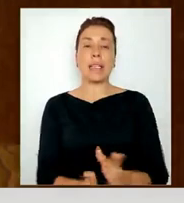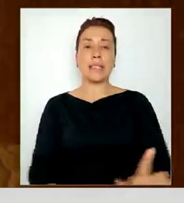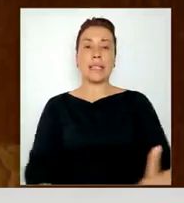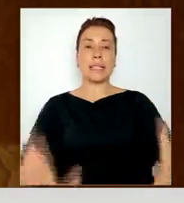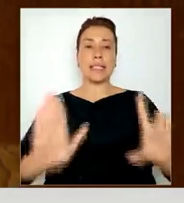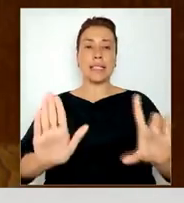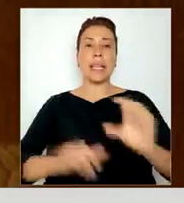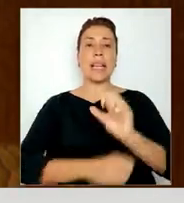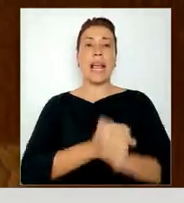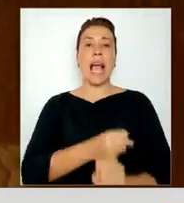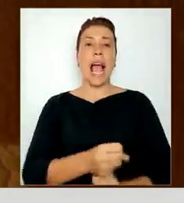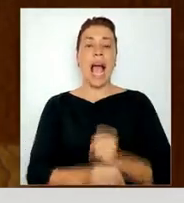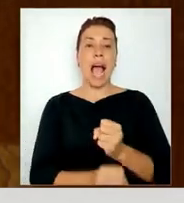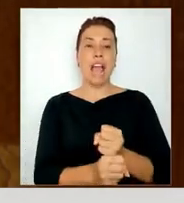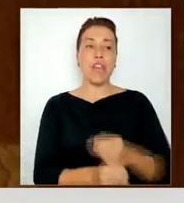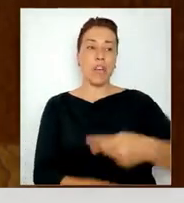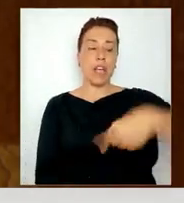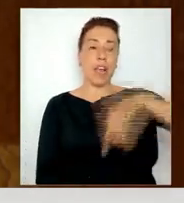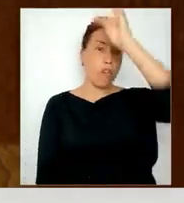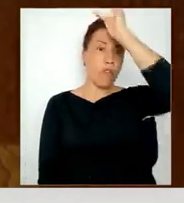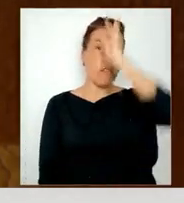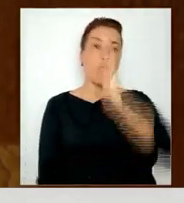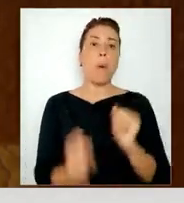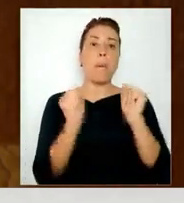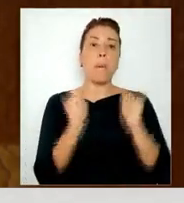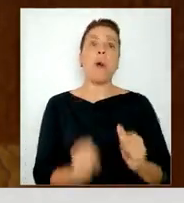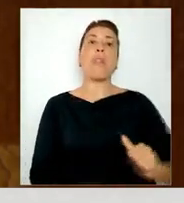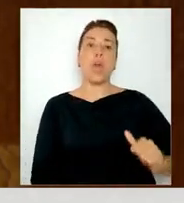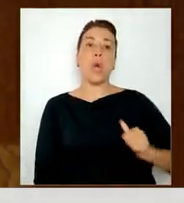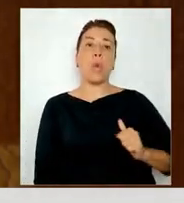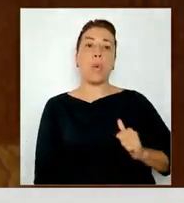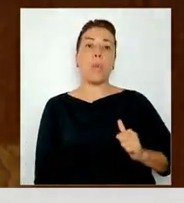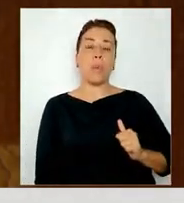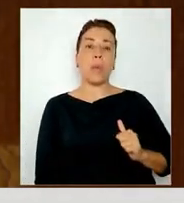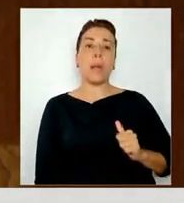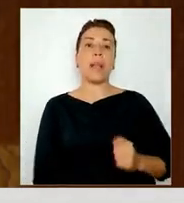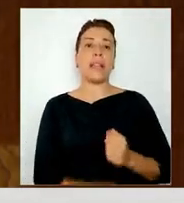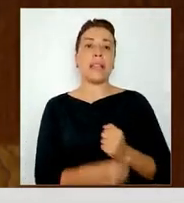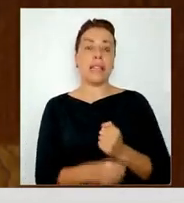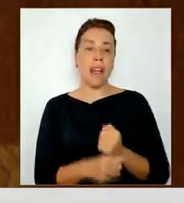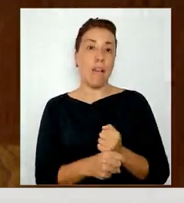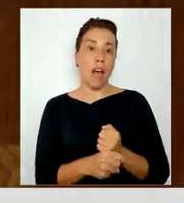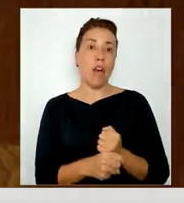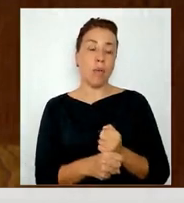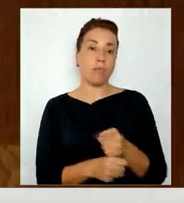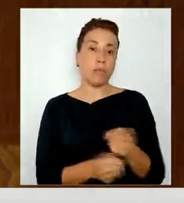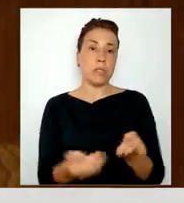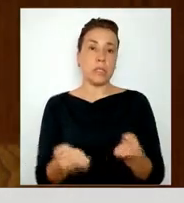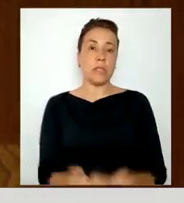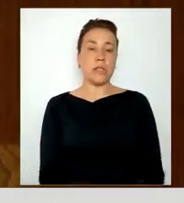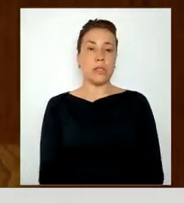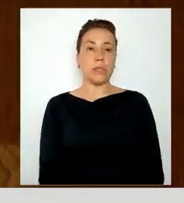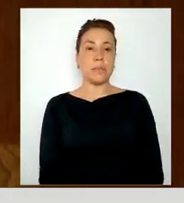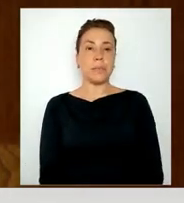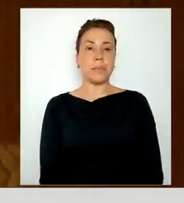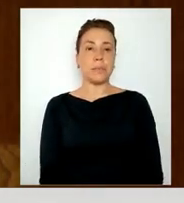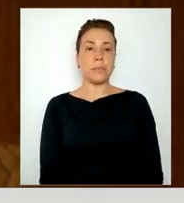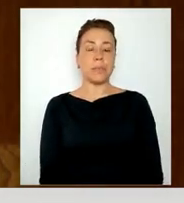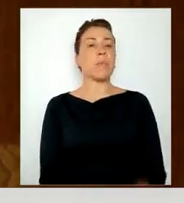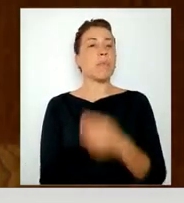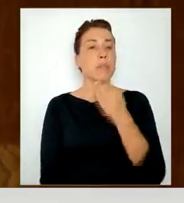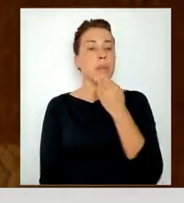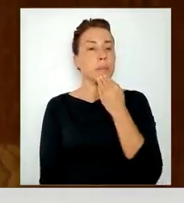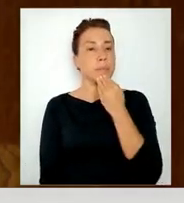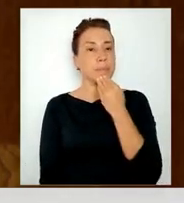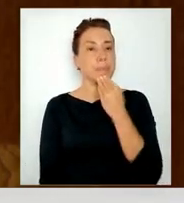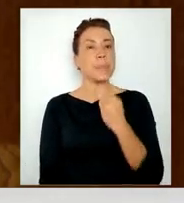que estos funcionarios podrán cumplir labores en esa condición Así mismo se incorpora entre los